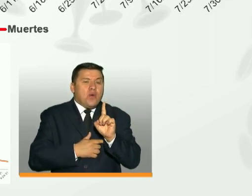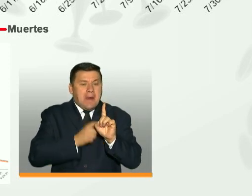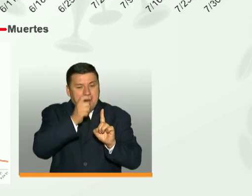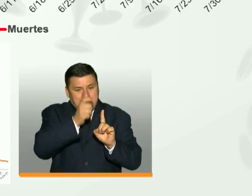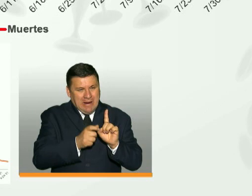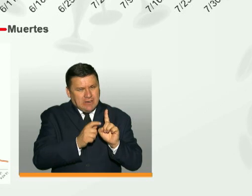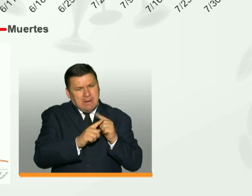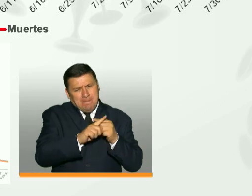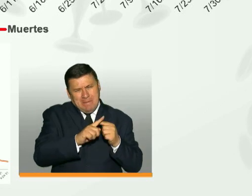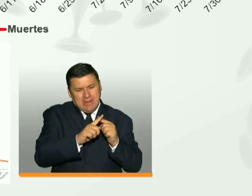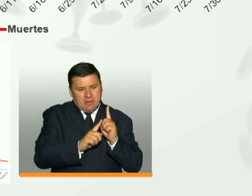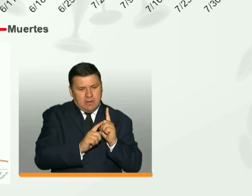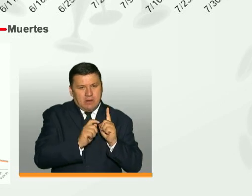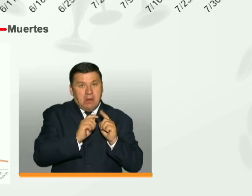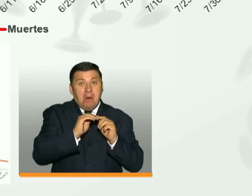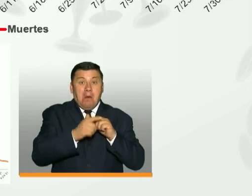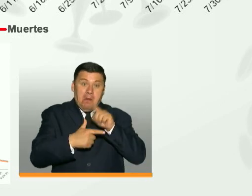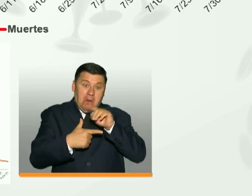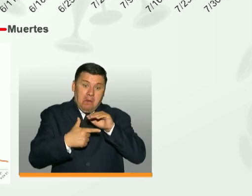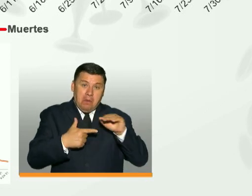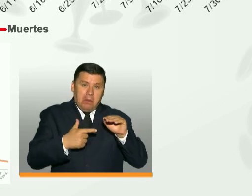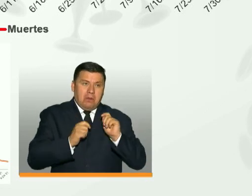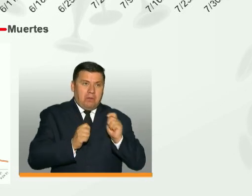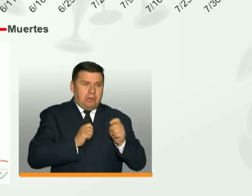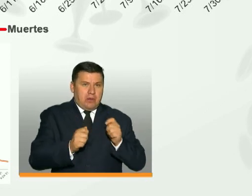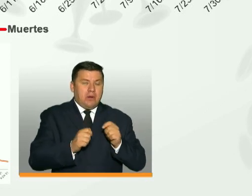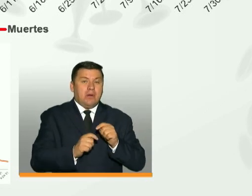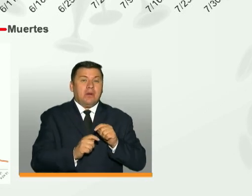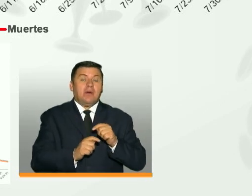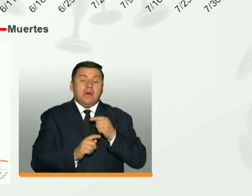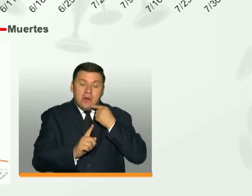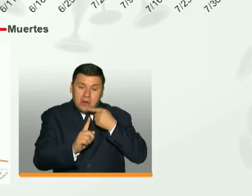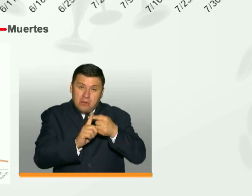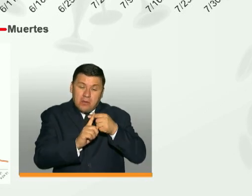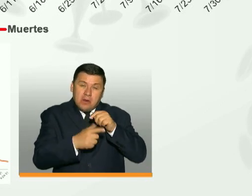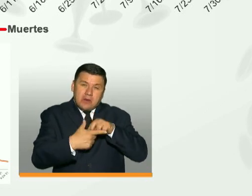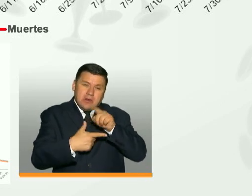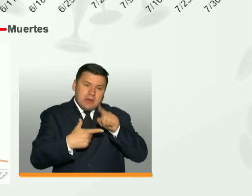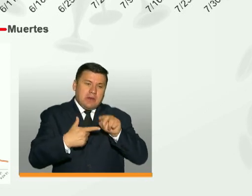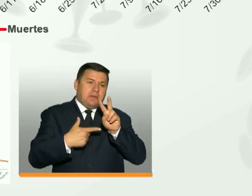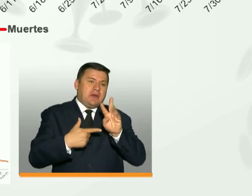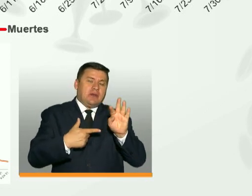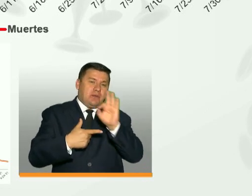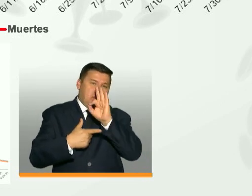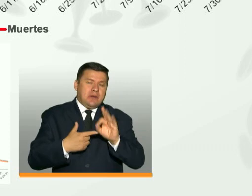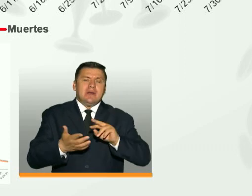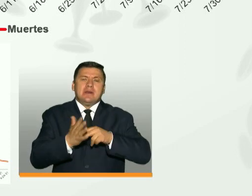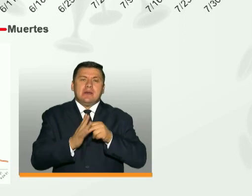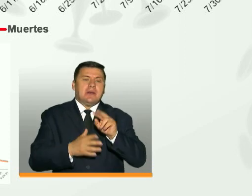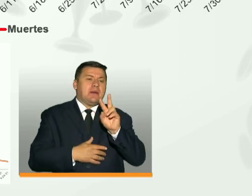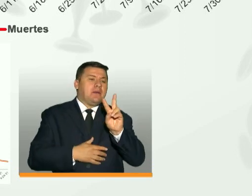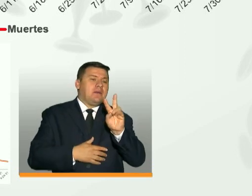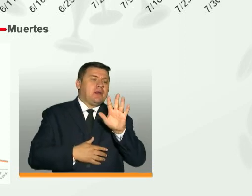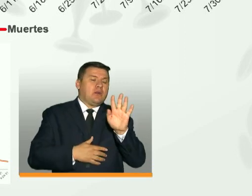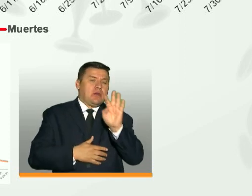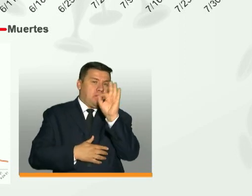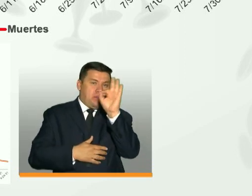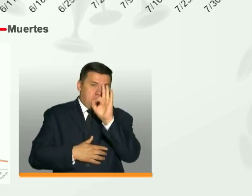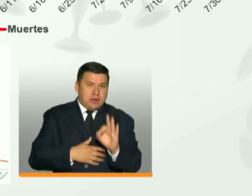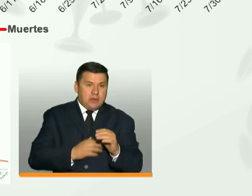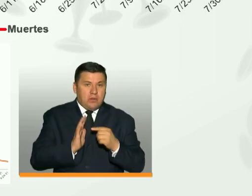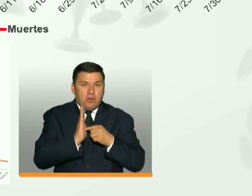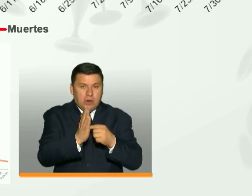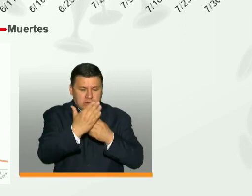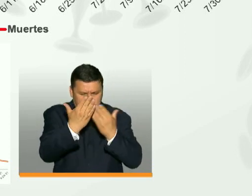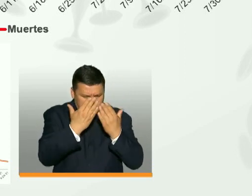de manera baja, con una positividad de muestras del 24%. Esto quiere decir que el 24% de las muestras